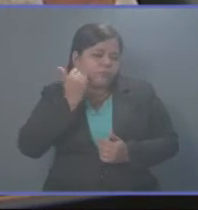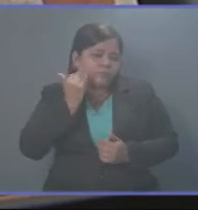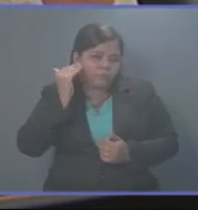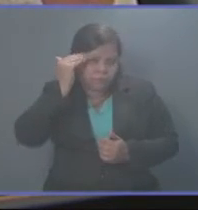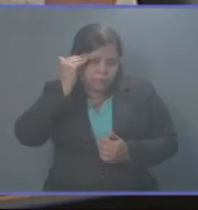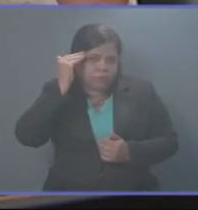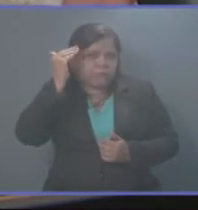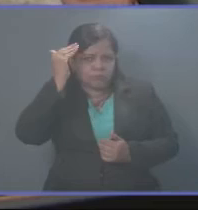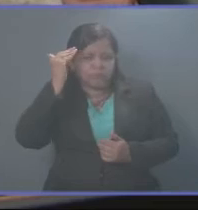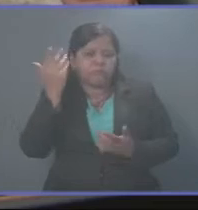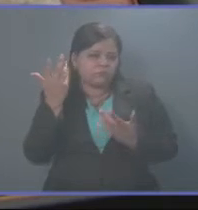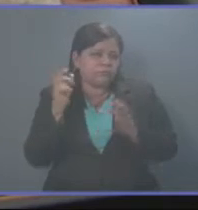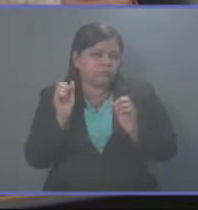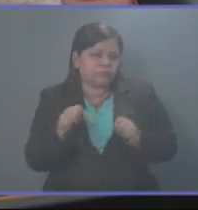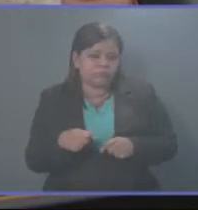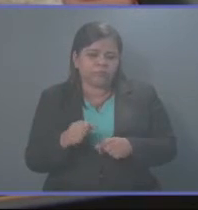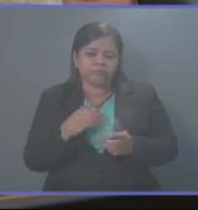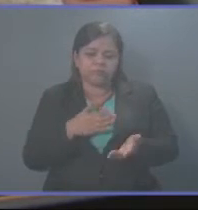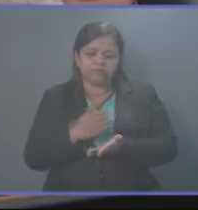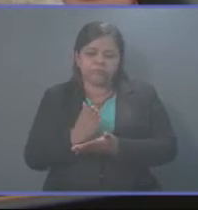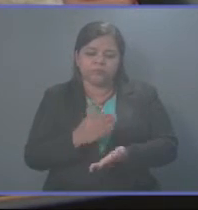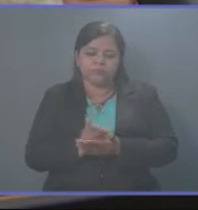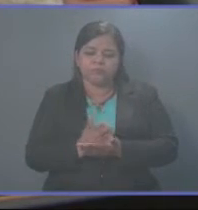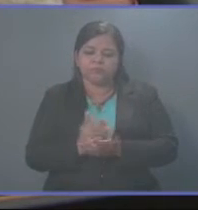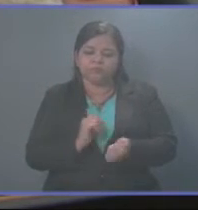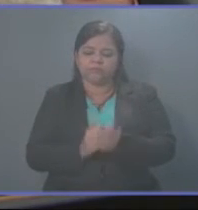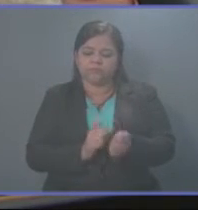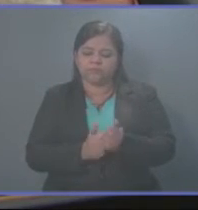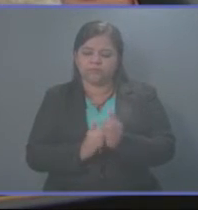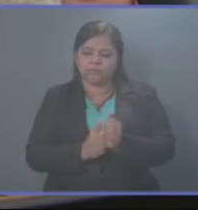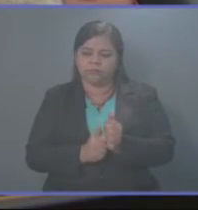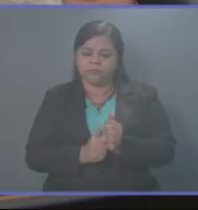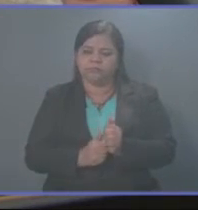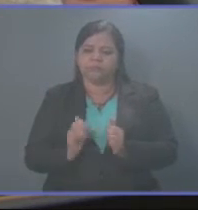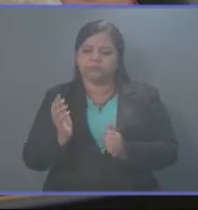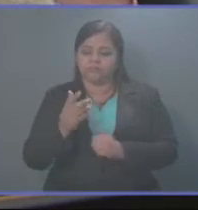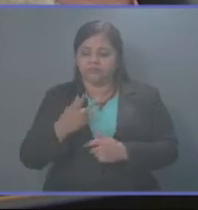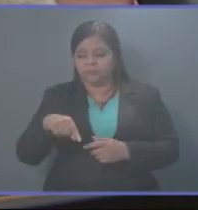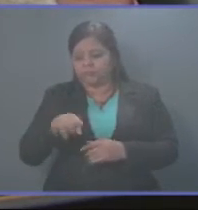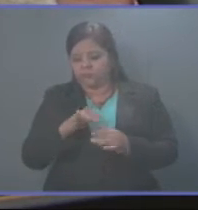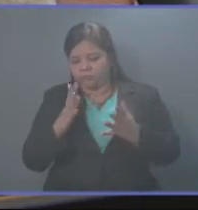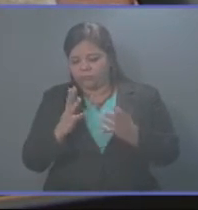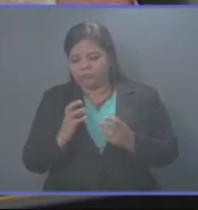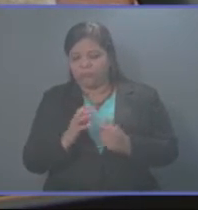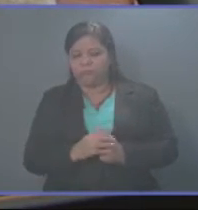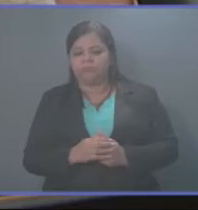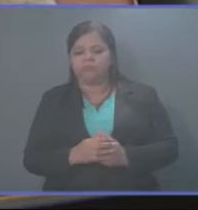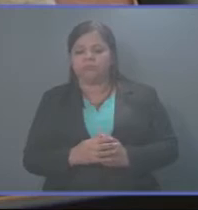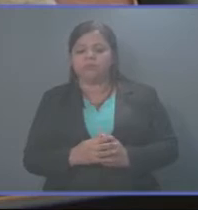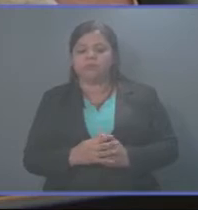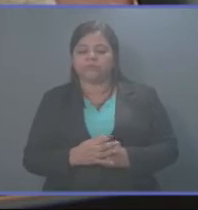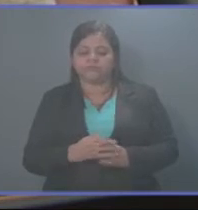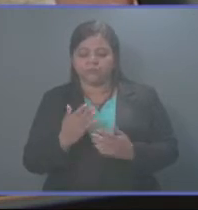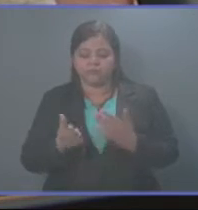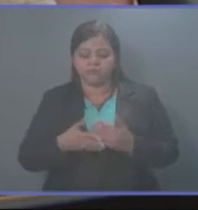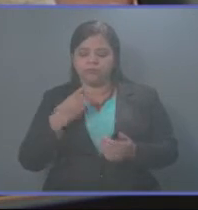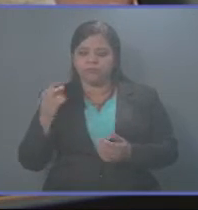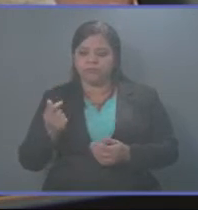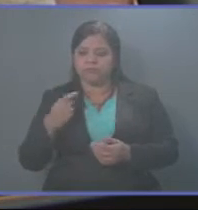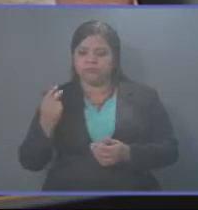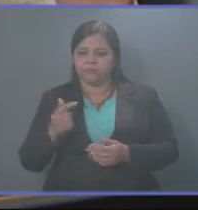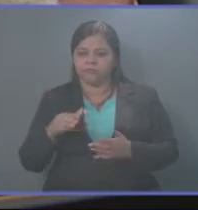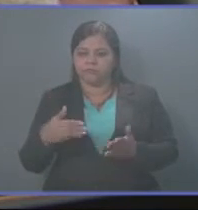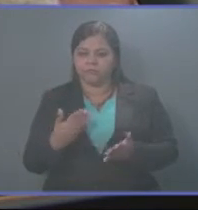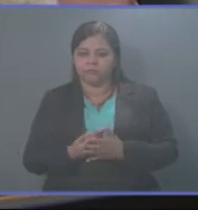que puedan tener el acceso al deporte que ellos quieran elegir, y así facilitar los